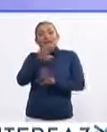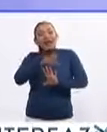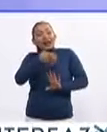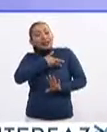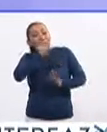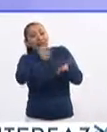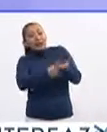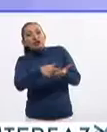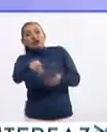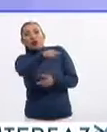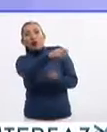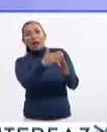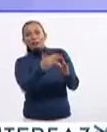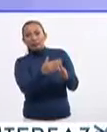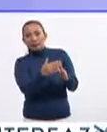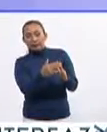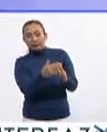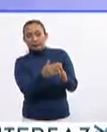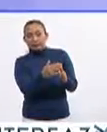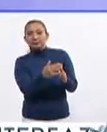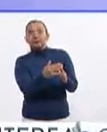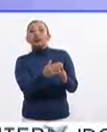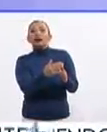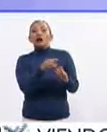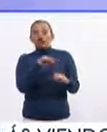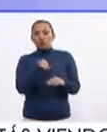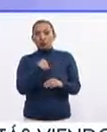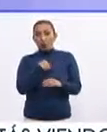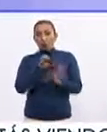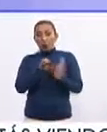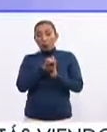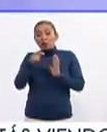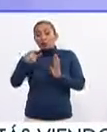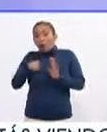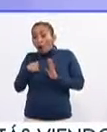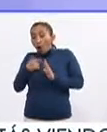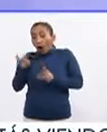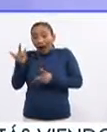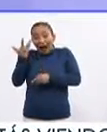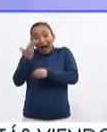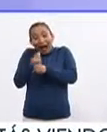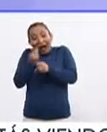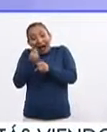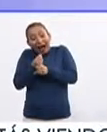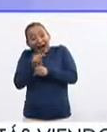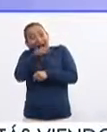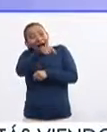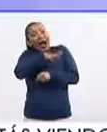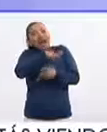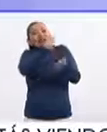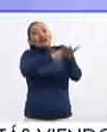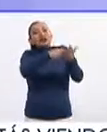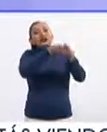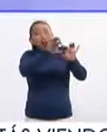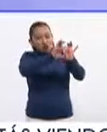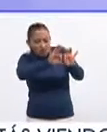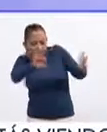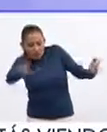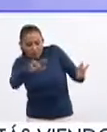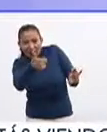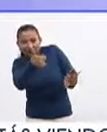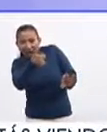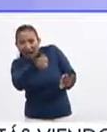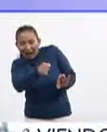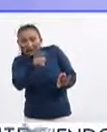con lo que tenemos en las casas. Entonces, yo soy el que me estoy adecuando a lo que ya tenemos en las instalaciones de las